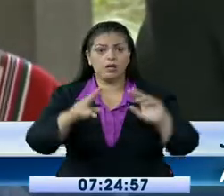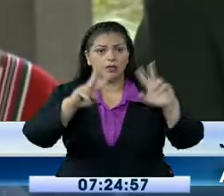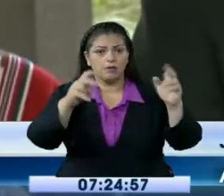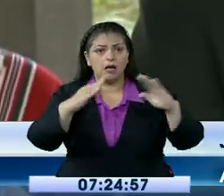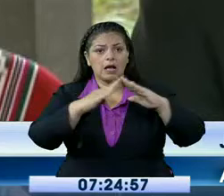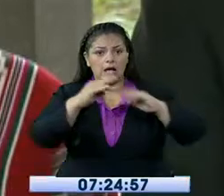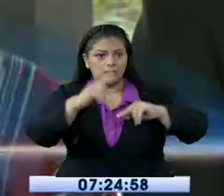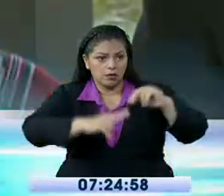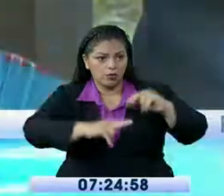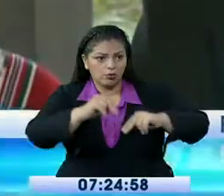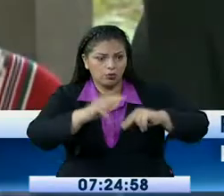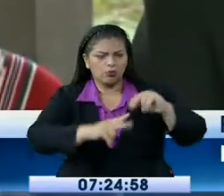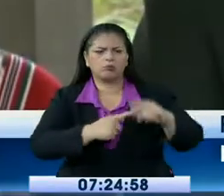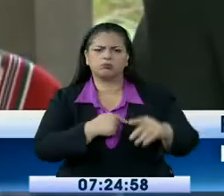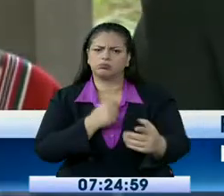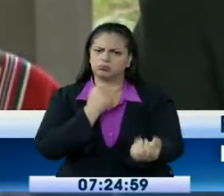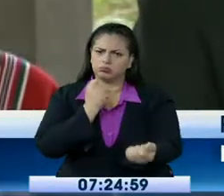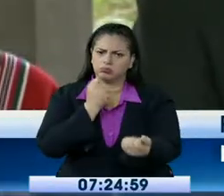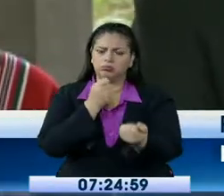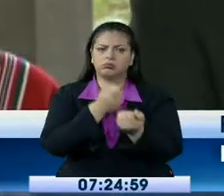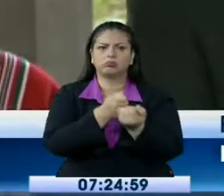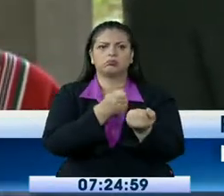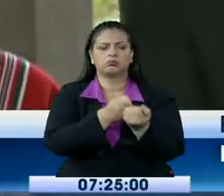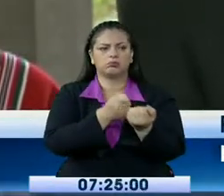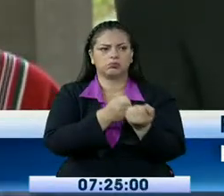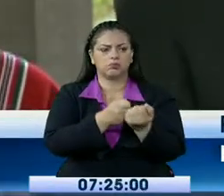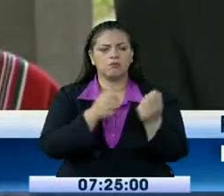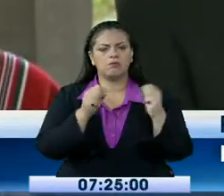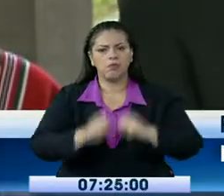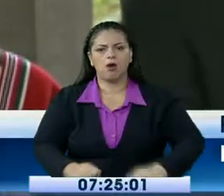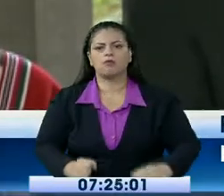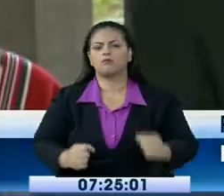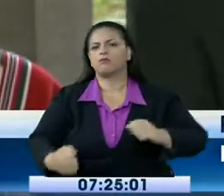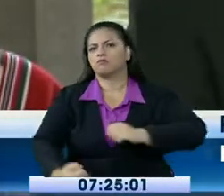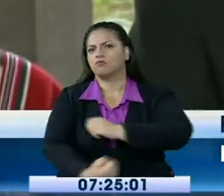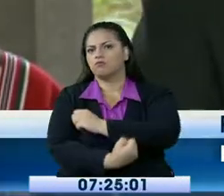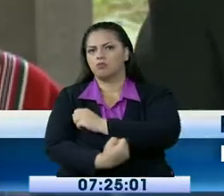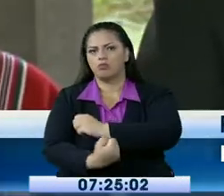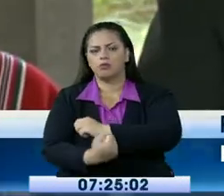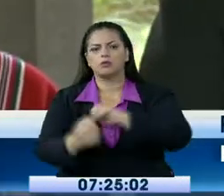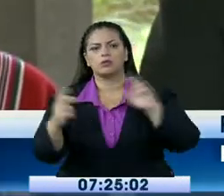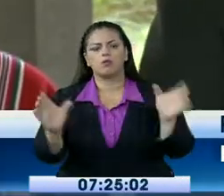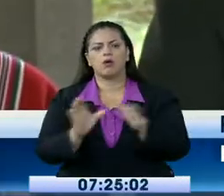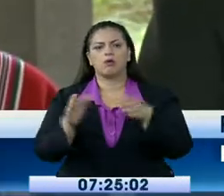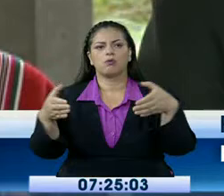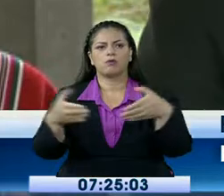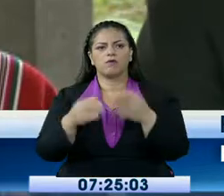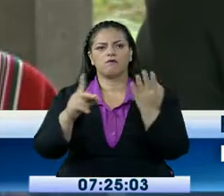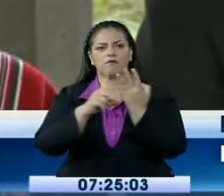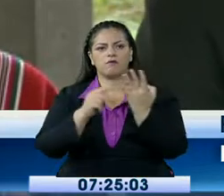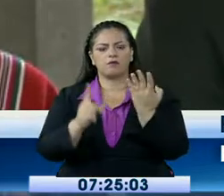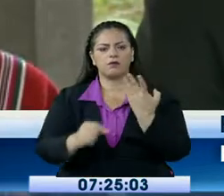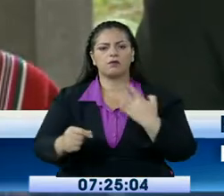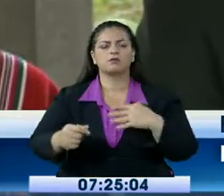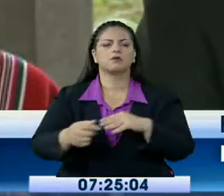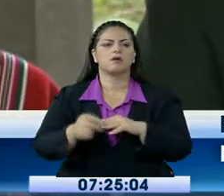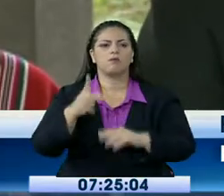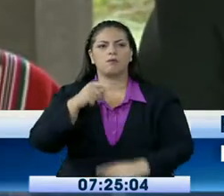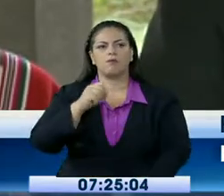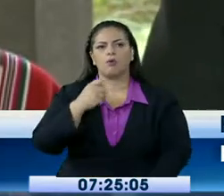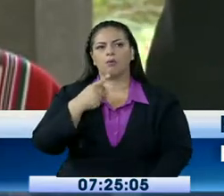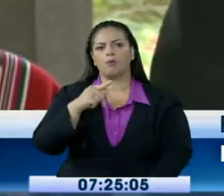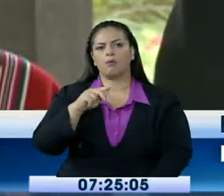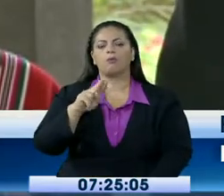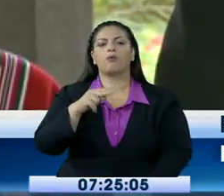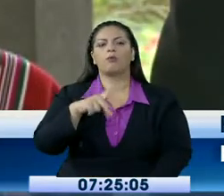que significaría el fortalecimiento de la Corporación Nacional de Finanzas Populares y Solidarias para que actúe como